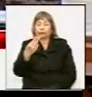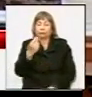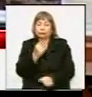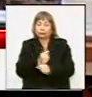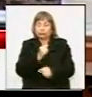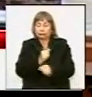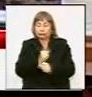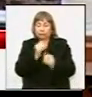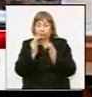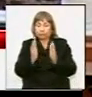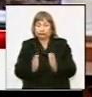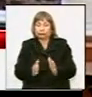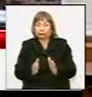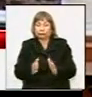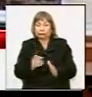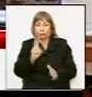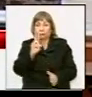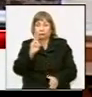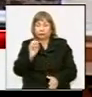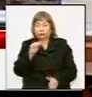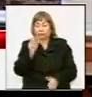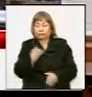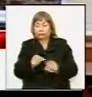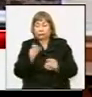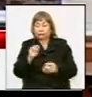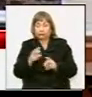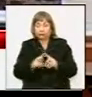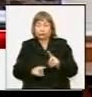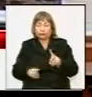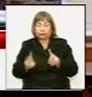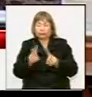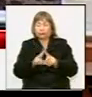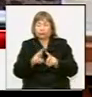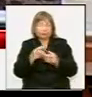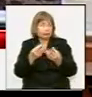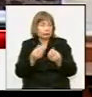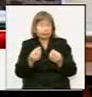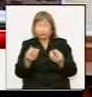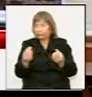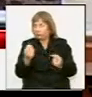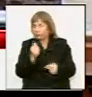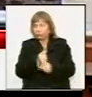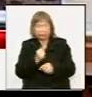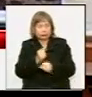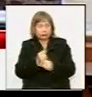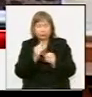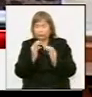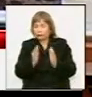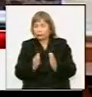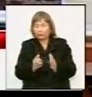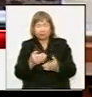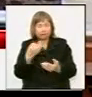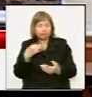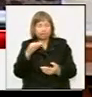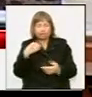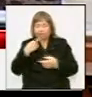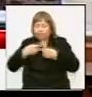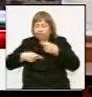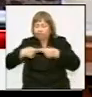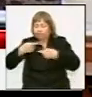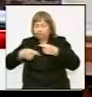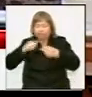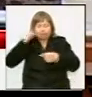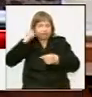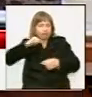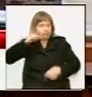y trabajadoras. Y yo quiero acá valorar el trabajo de muchos de esos trabajadores y trabajadoras que todos los días, en